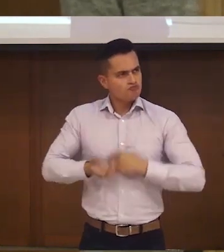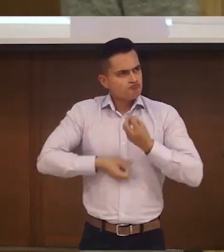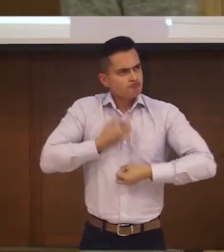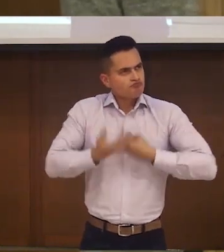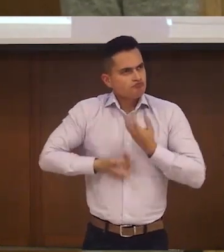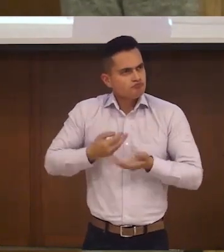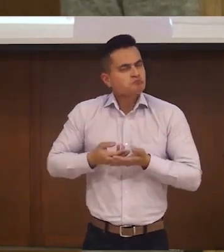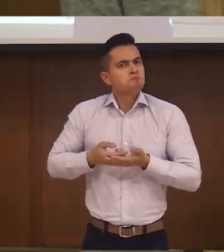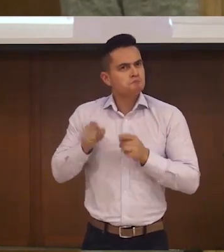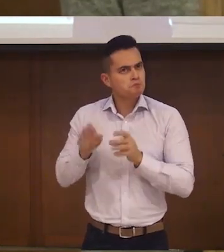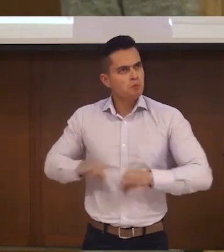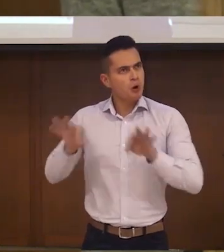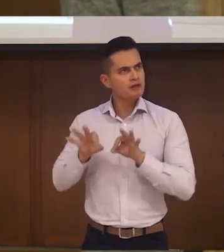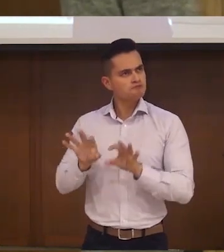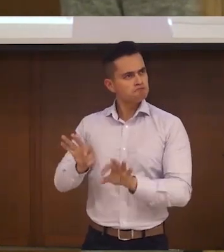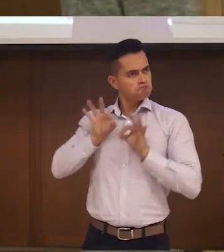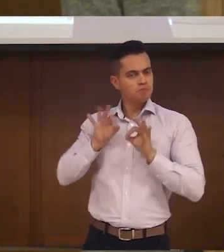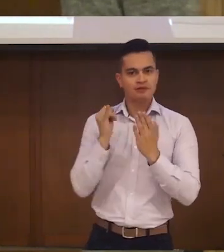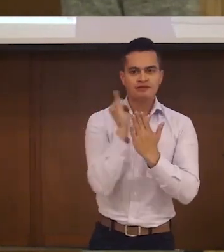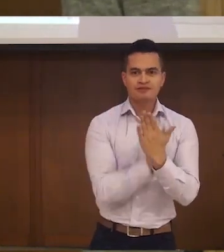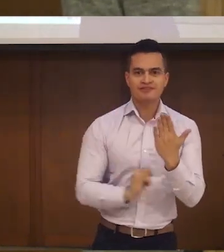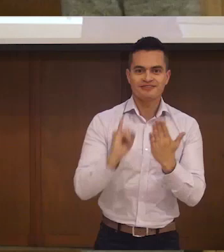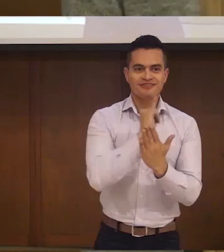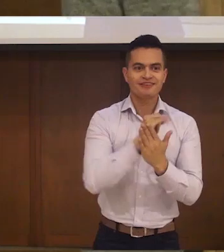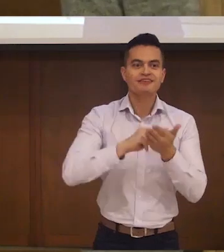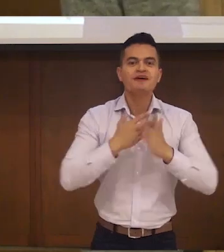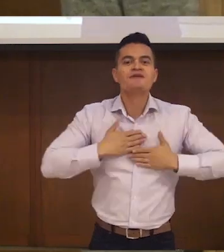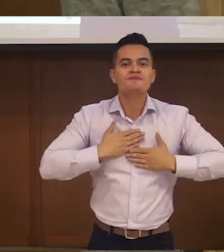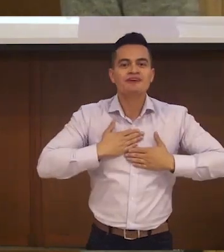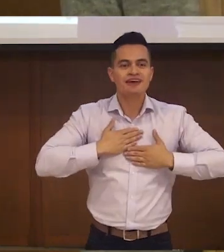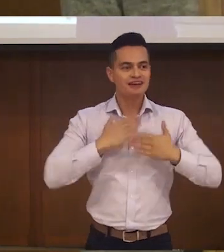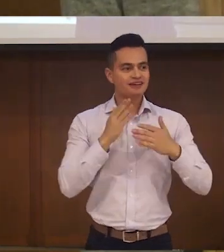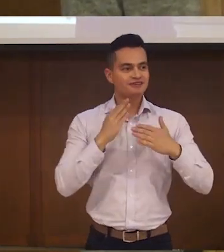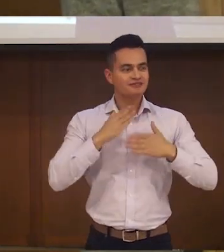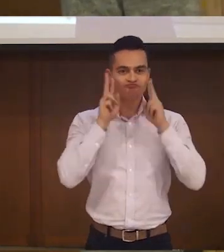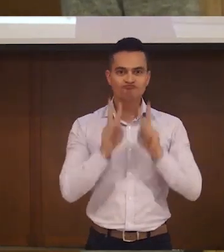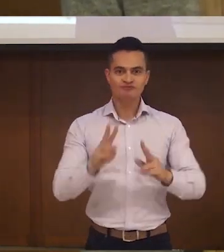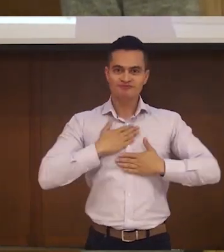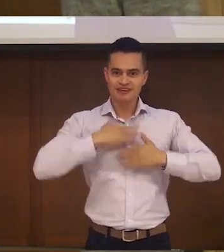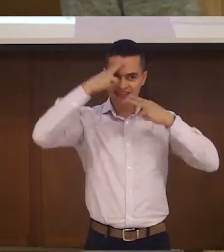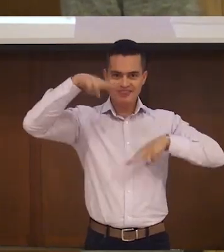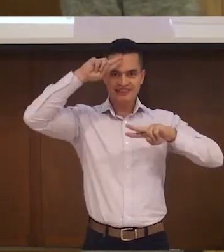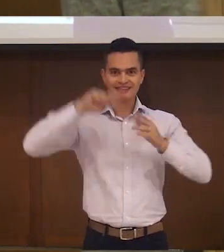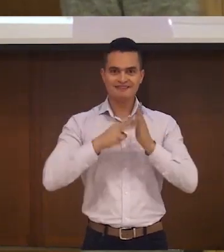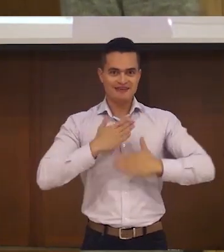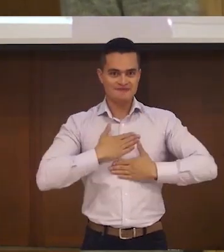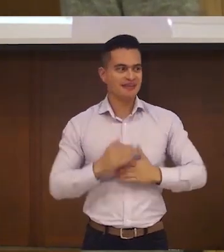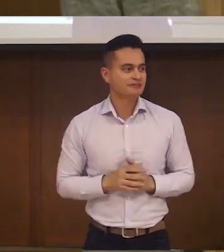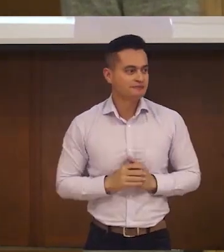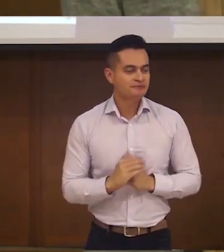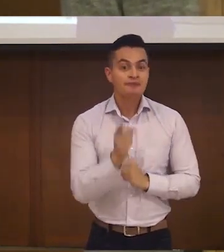yo siento que es importante de lo que está diciendo el texto, porque es mi visión, para no